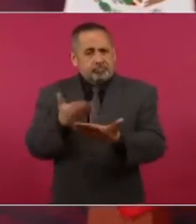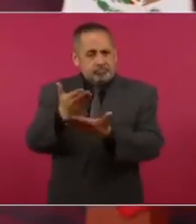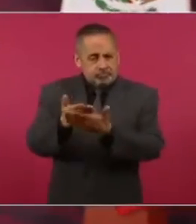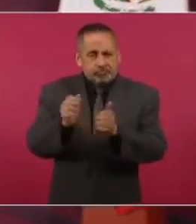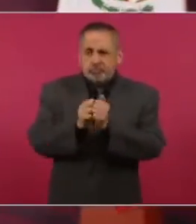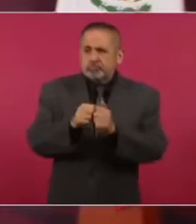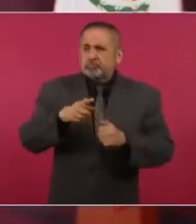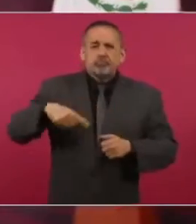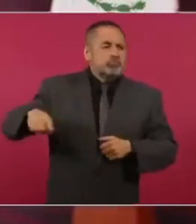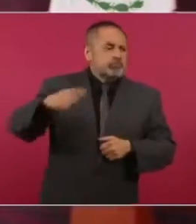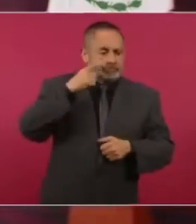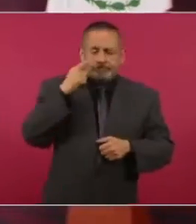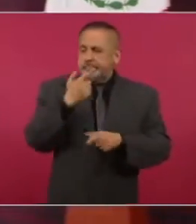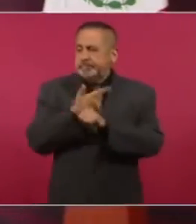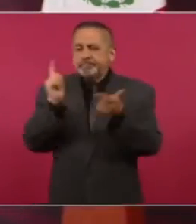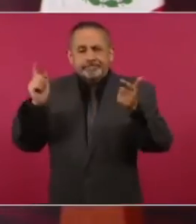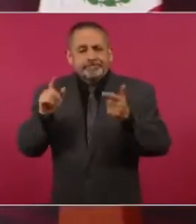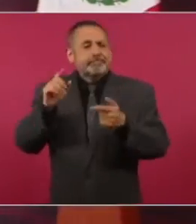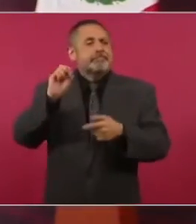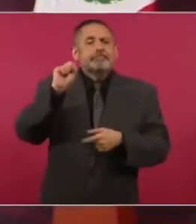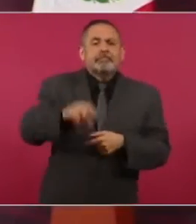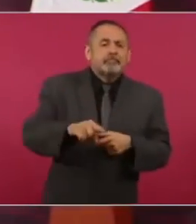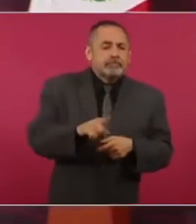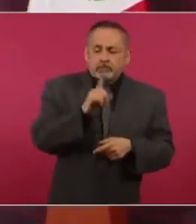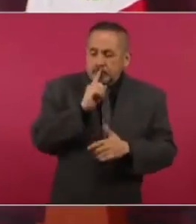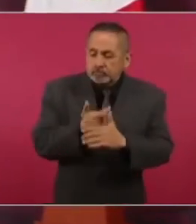sin compra de votos,